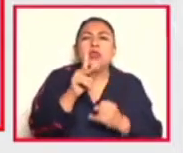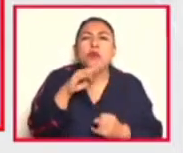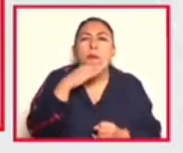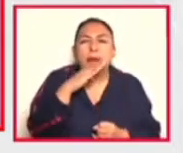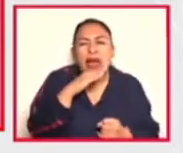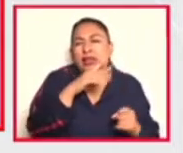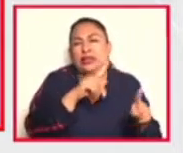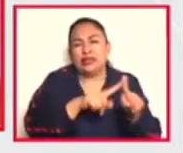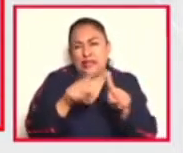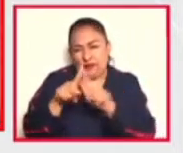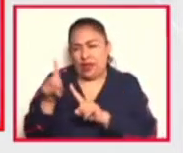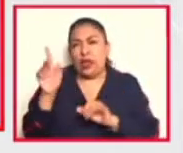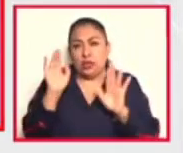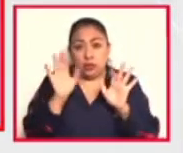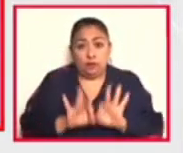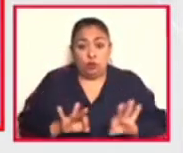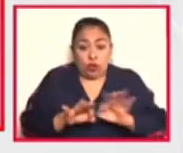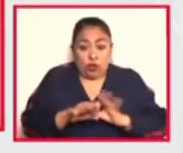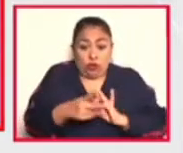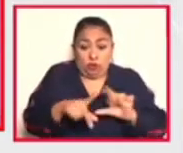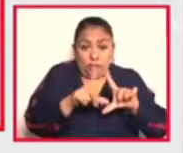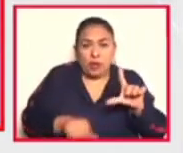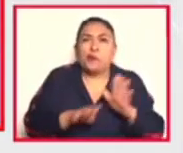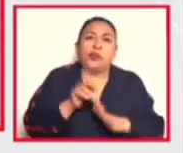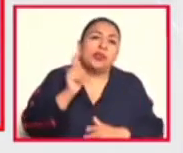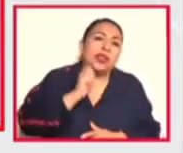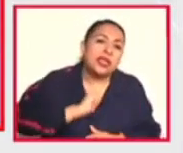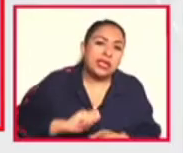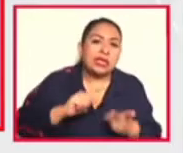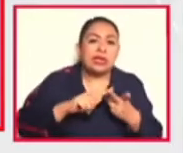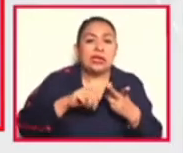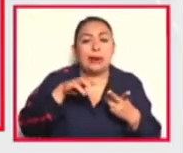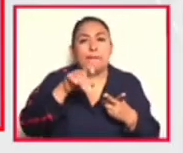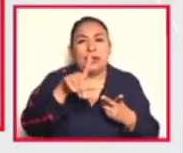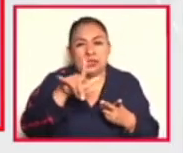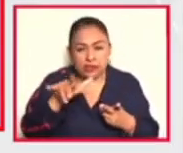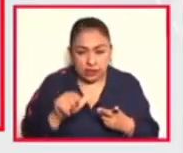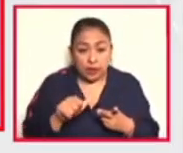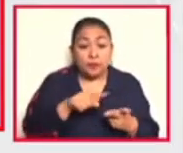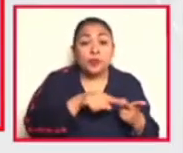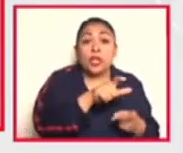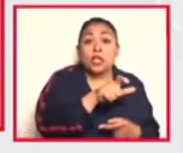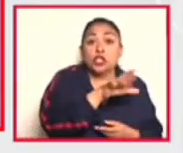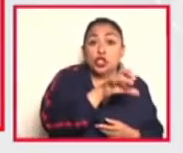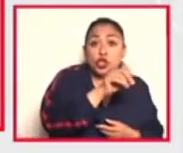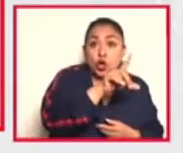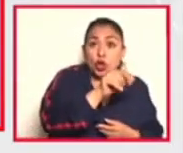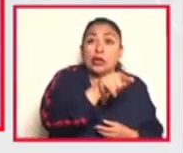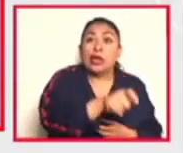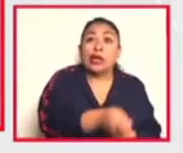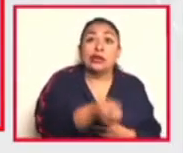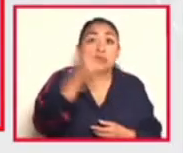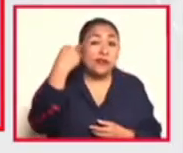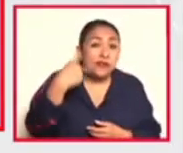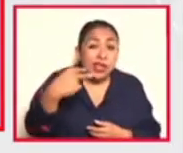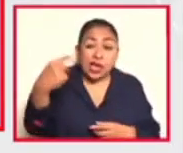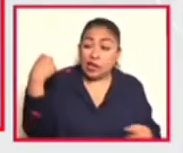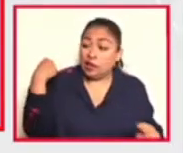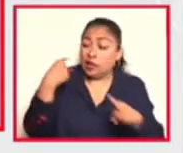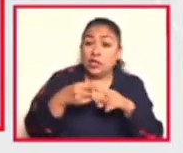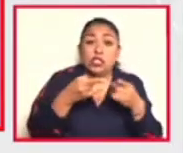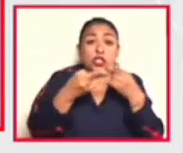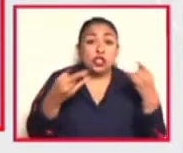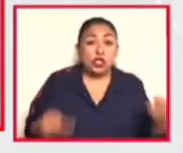otras cosas que son importantes, como el tequila o el mezcal. Y Xolos es un viaje a través de la historia de las razas